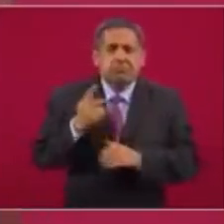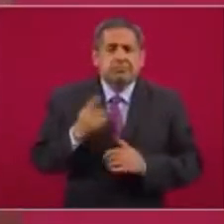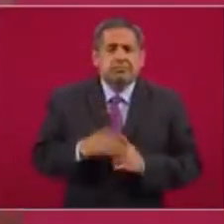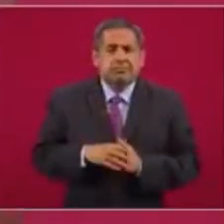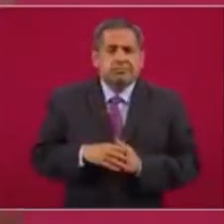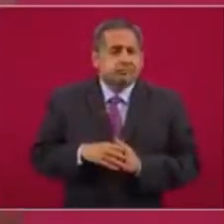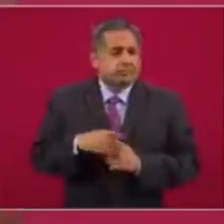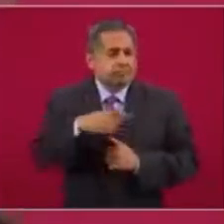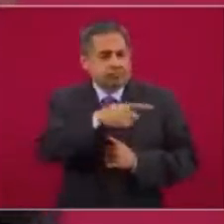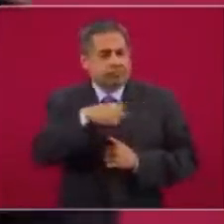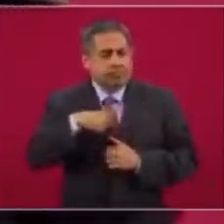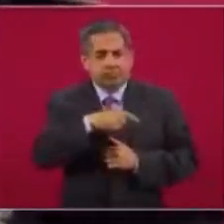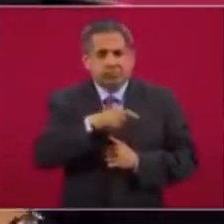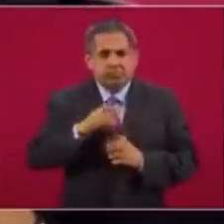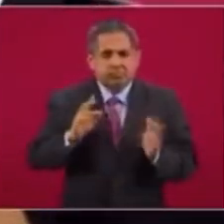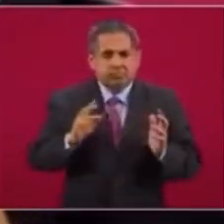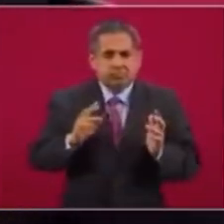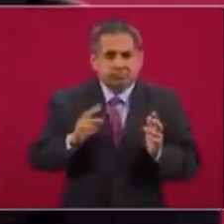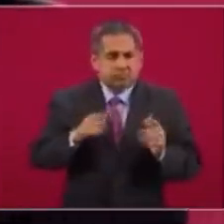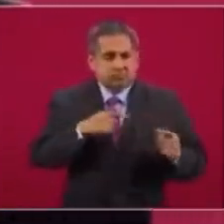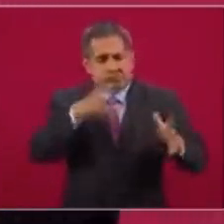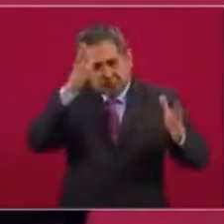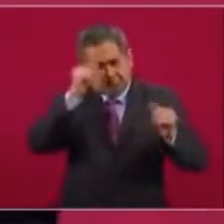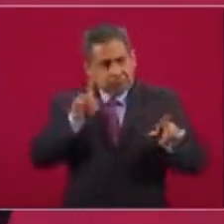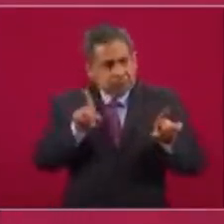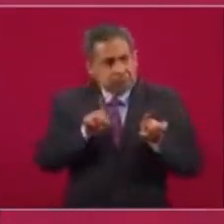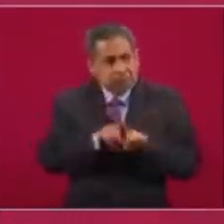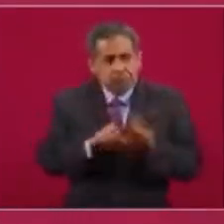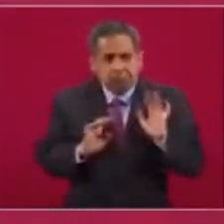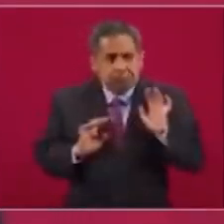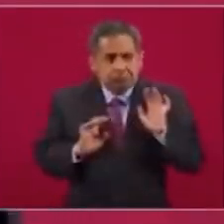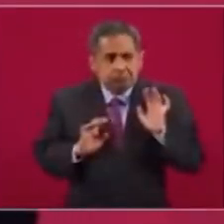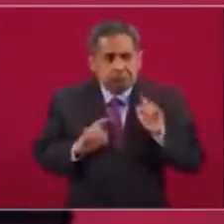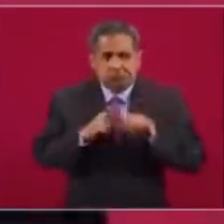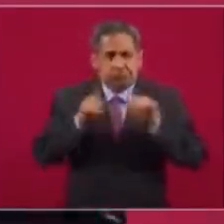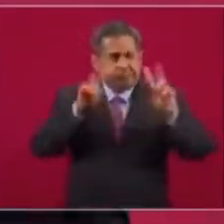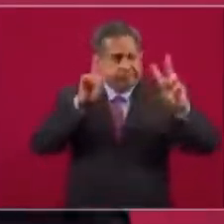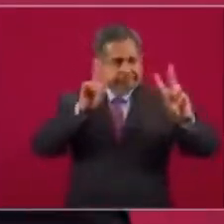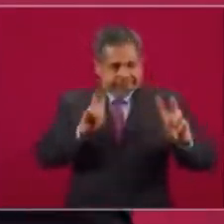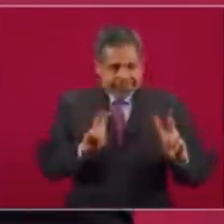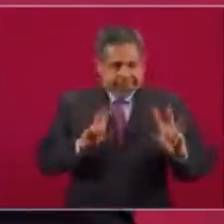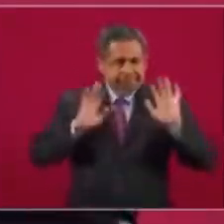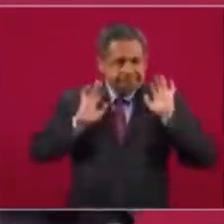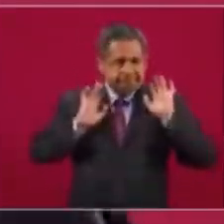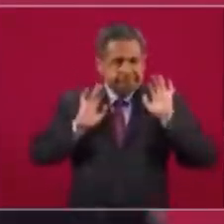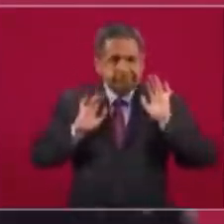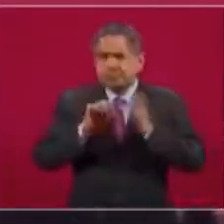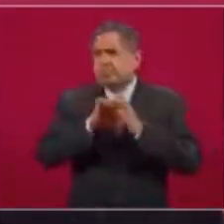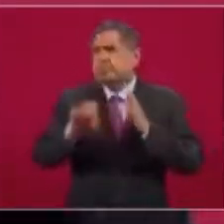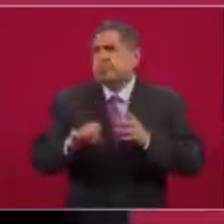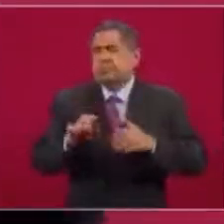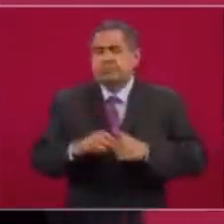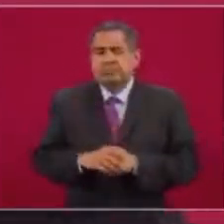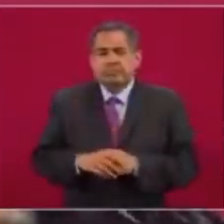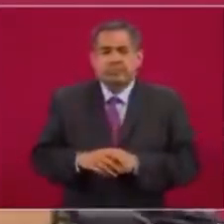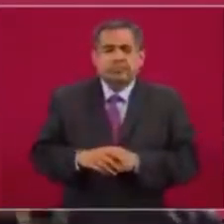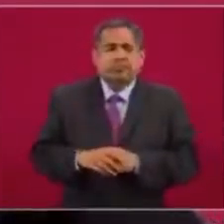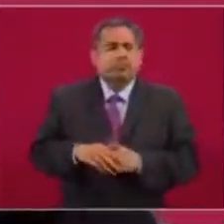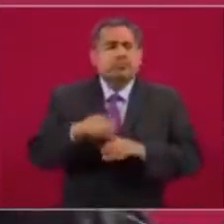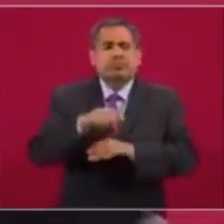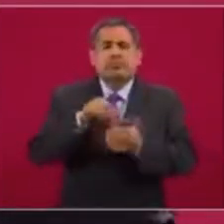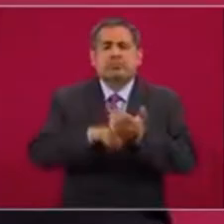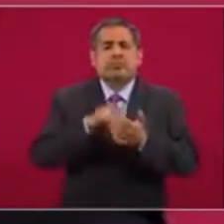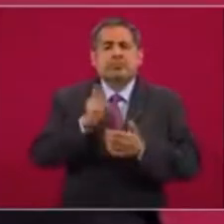no estamos de acuerdo en temas, por ejemplo, este